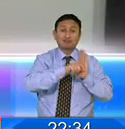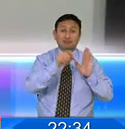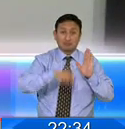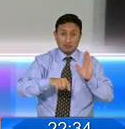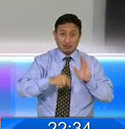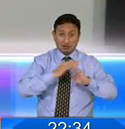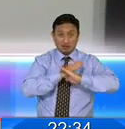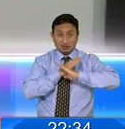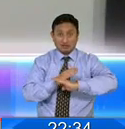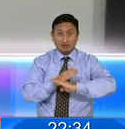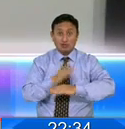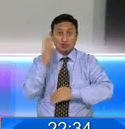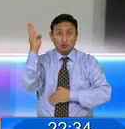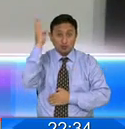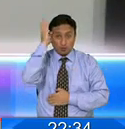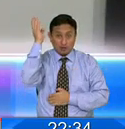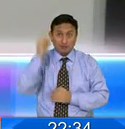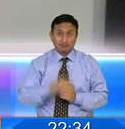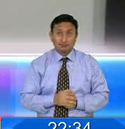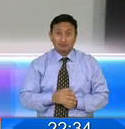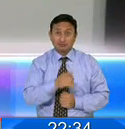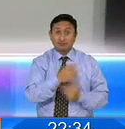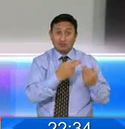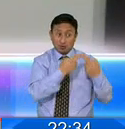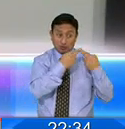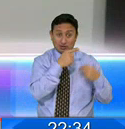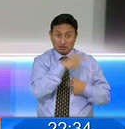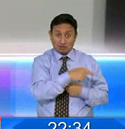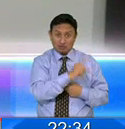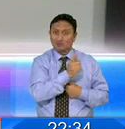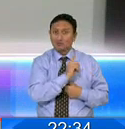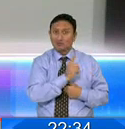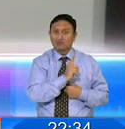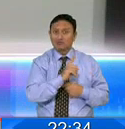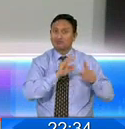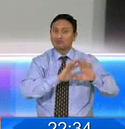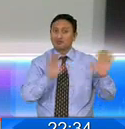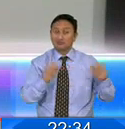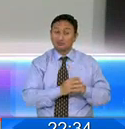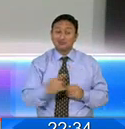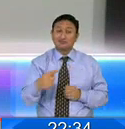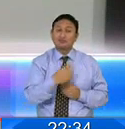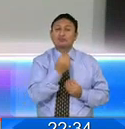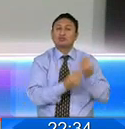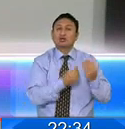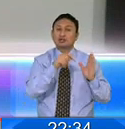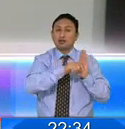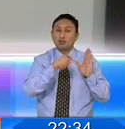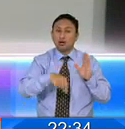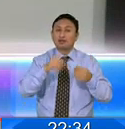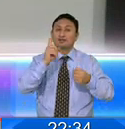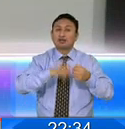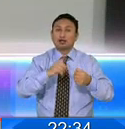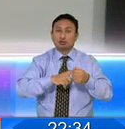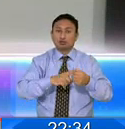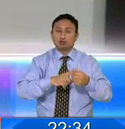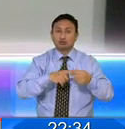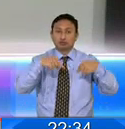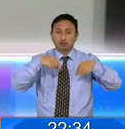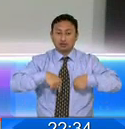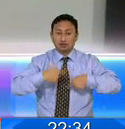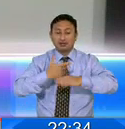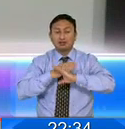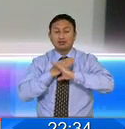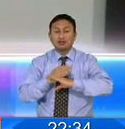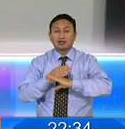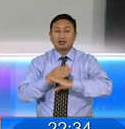alcalde, lo cual no le corresponde a la Procuraduría Metropolitana. La Procuraduría Metropolitana lo que hace es ejercer la